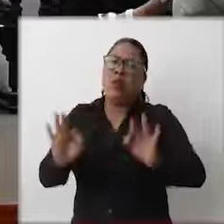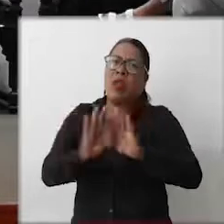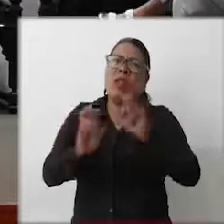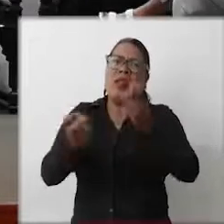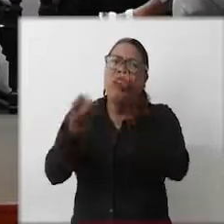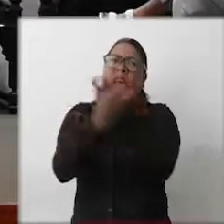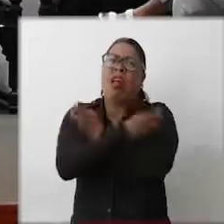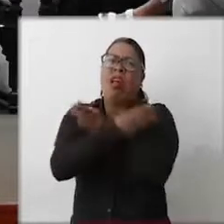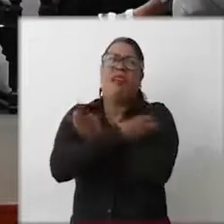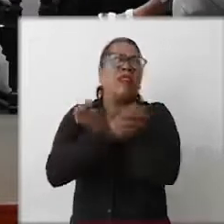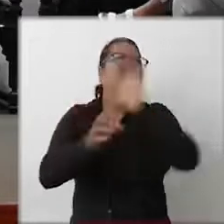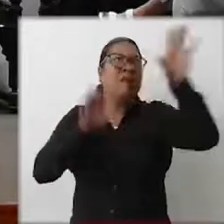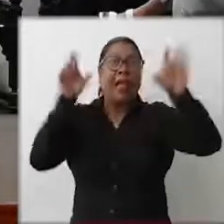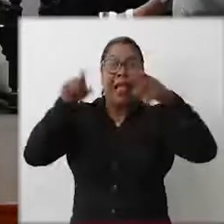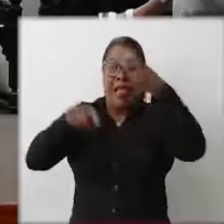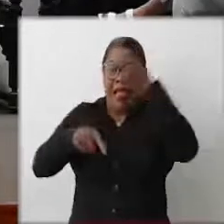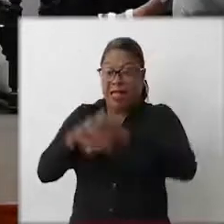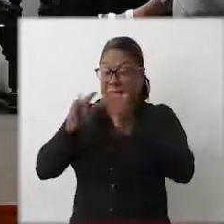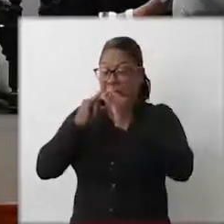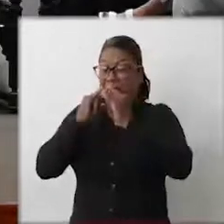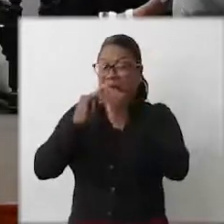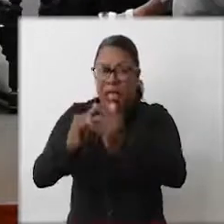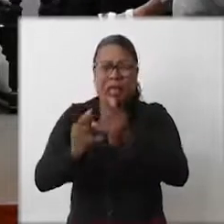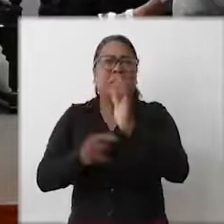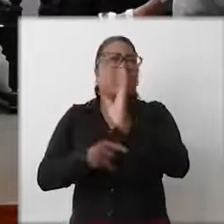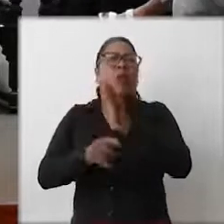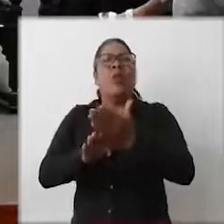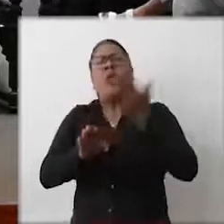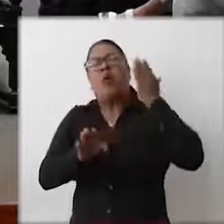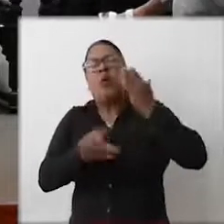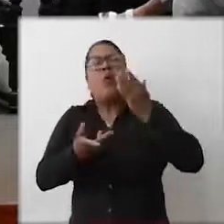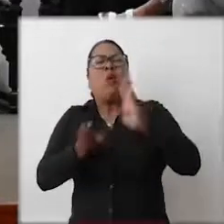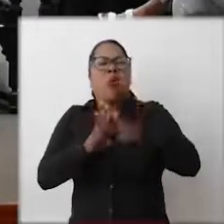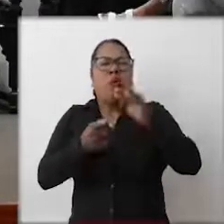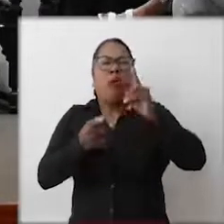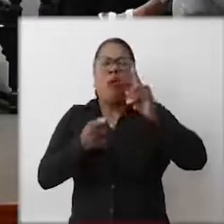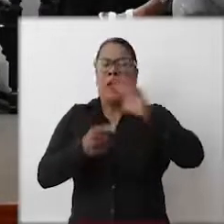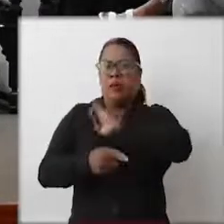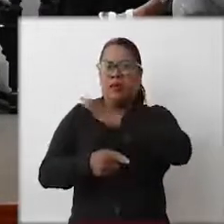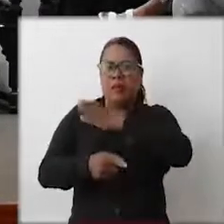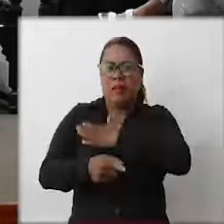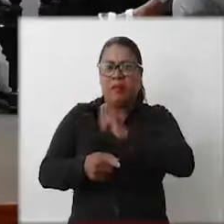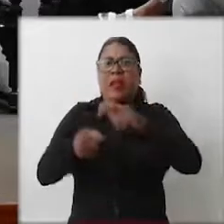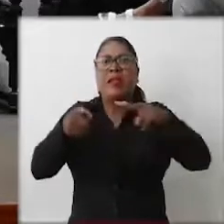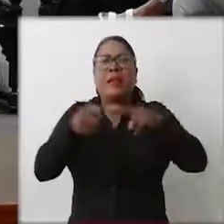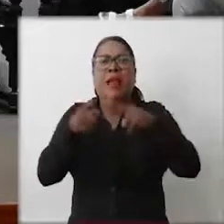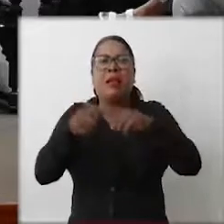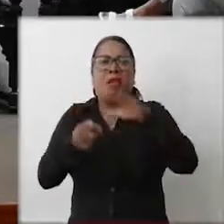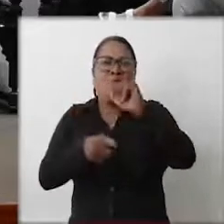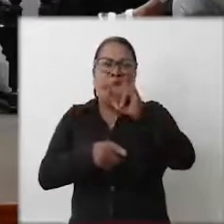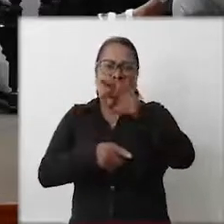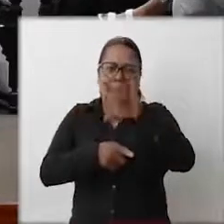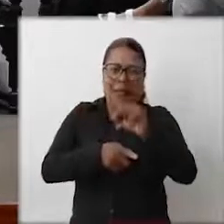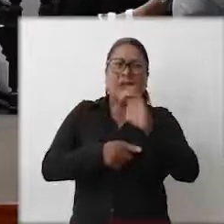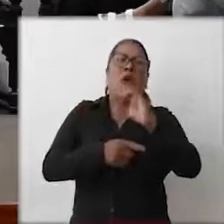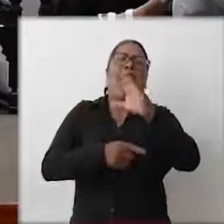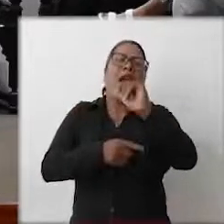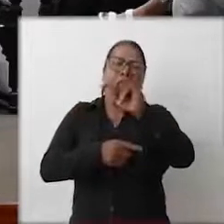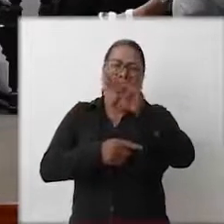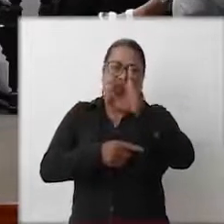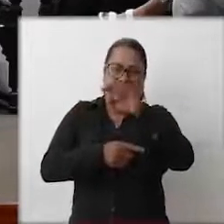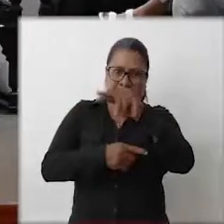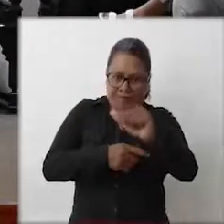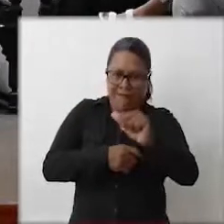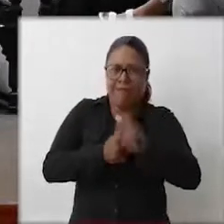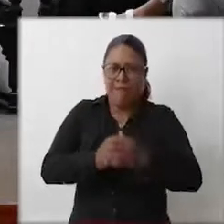Juárez Maza, entonces rodeado de las casas para la audiencia del Tlacochtecutli, señor de las lanzas, juez